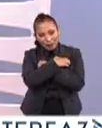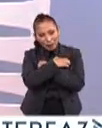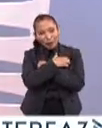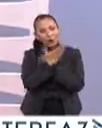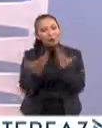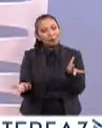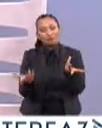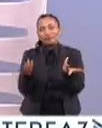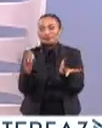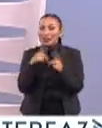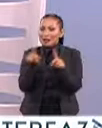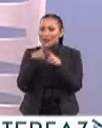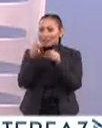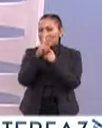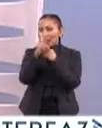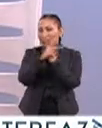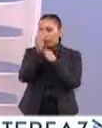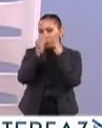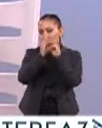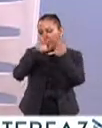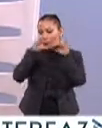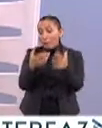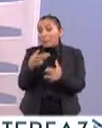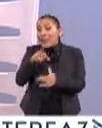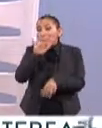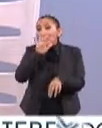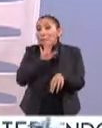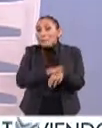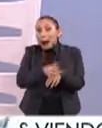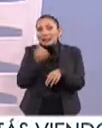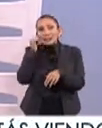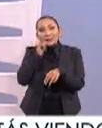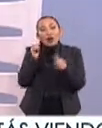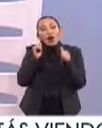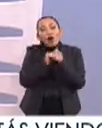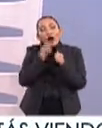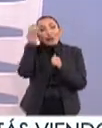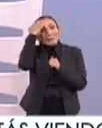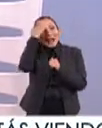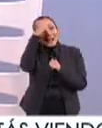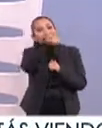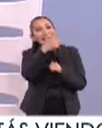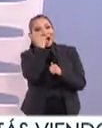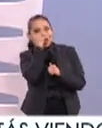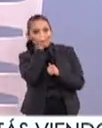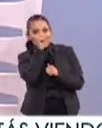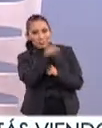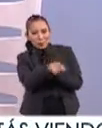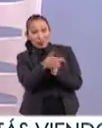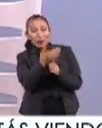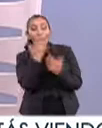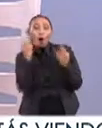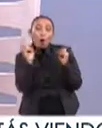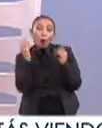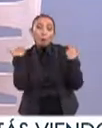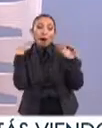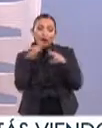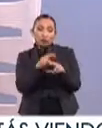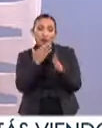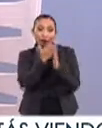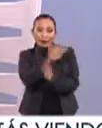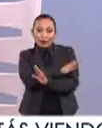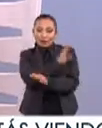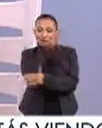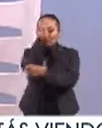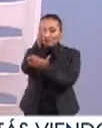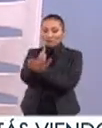de pues, varios países alrededor del mundo, pero sobre todo siempre a través de la experiencia de estudiantes y de maestros que han tenido la